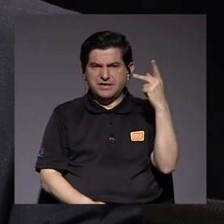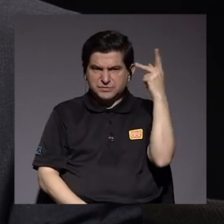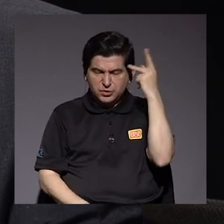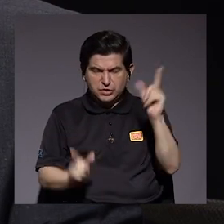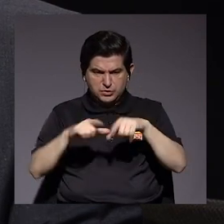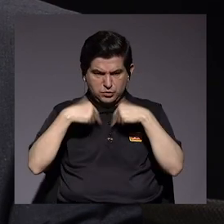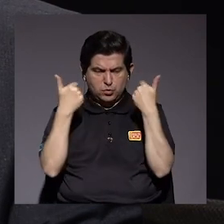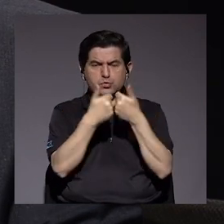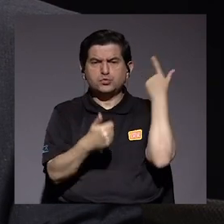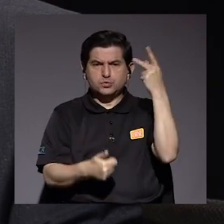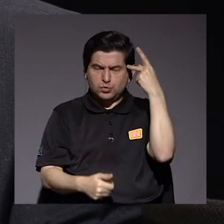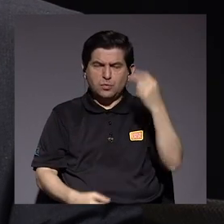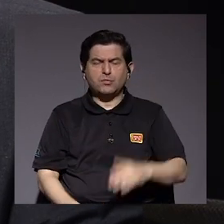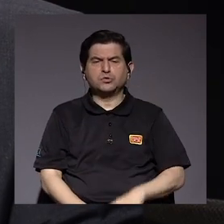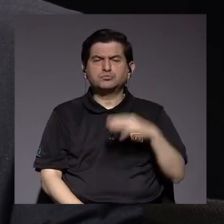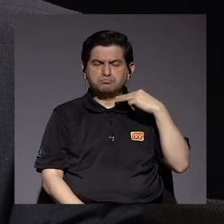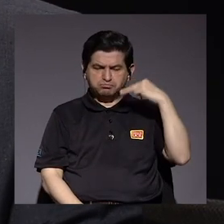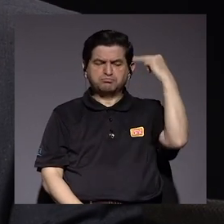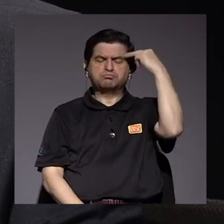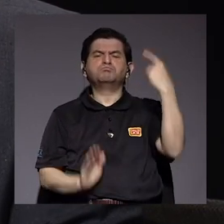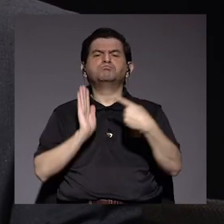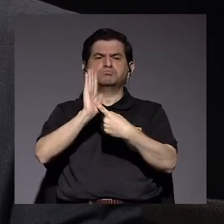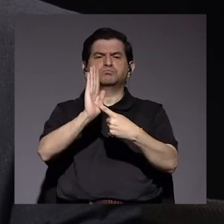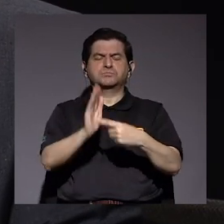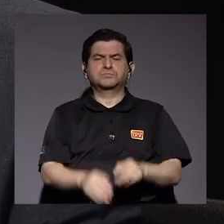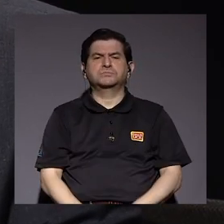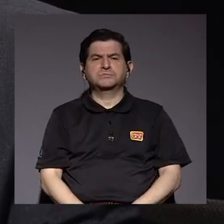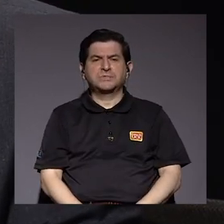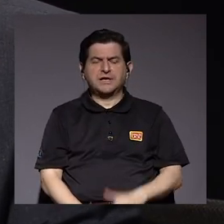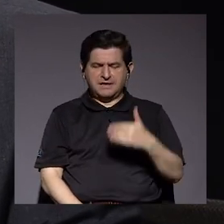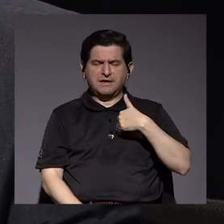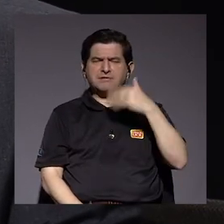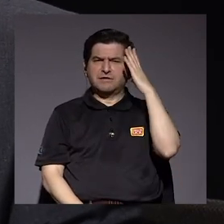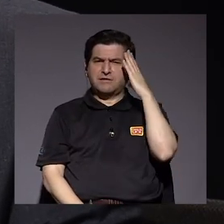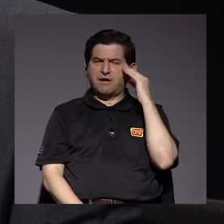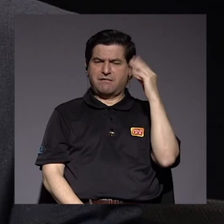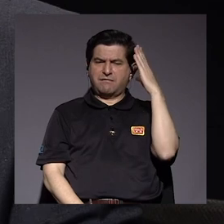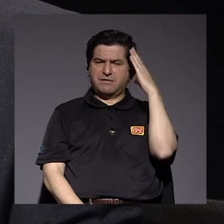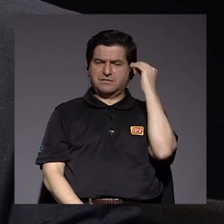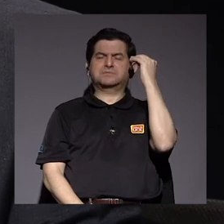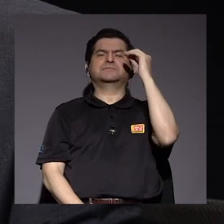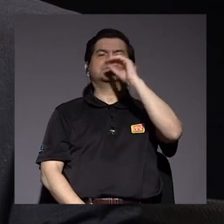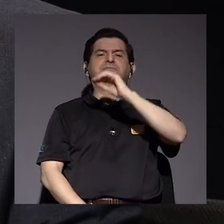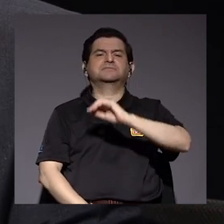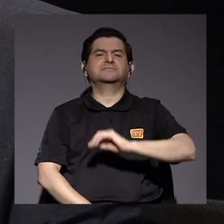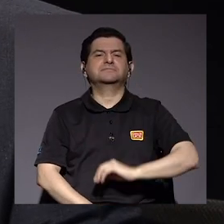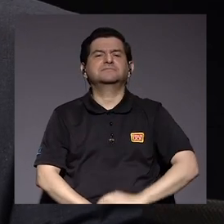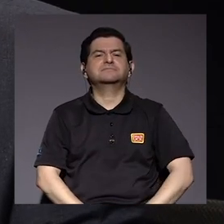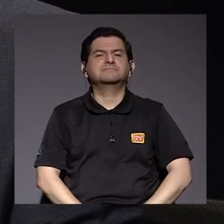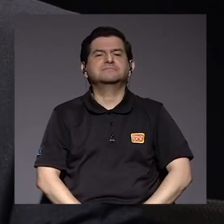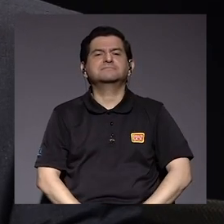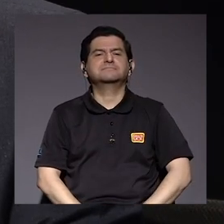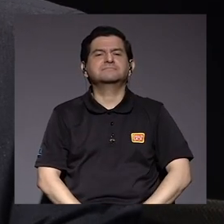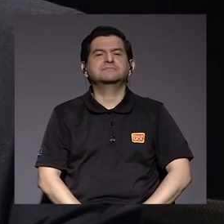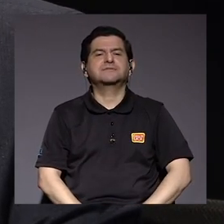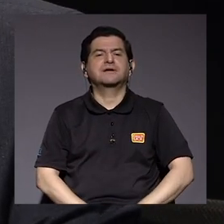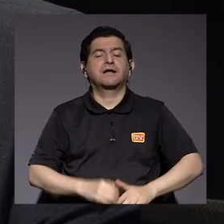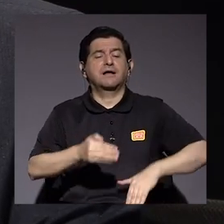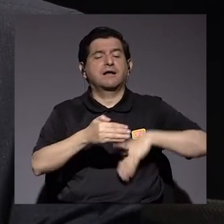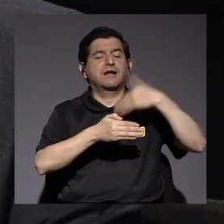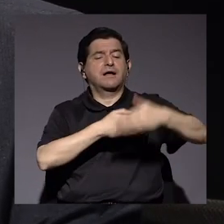y grupos políticos muy maduros con muchas canas con muchas canas